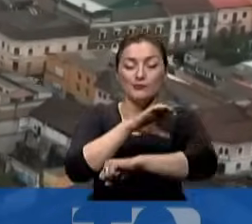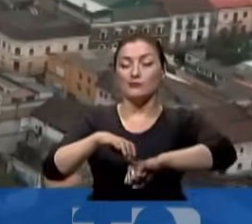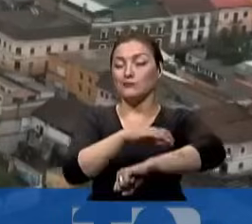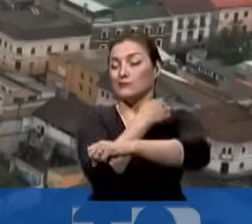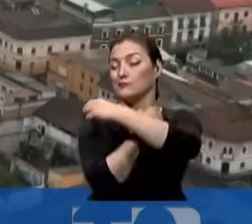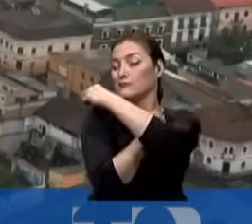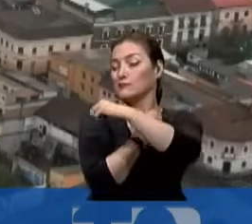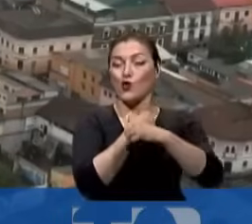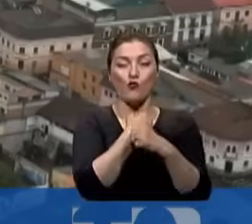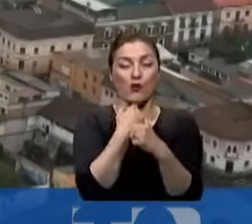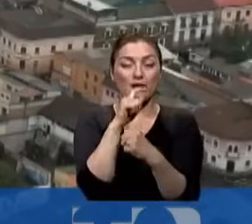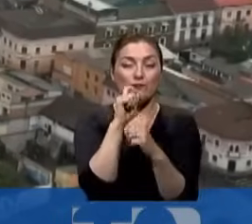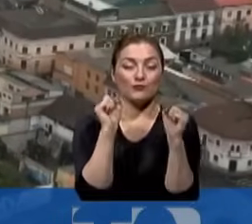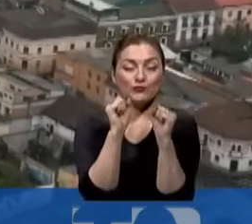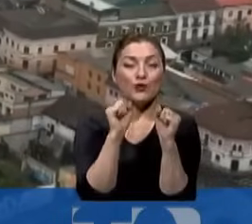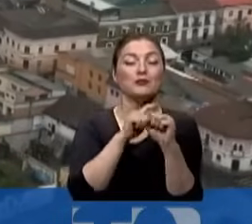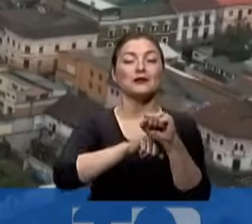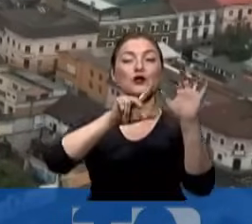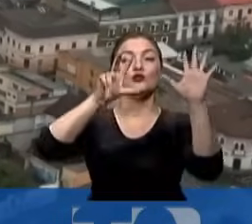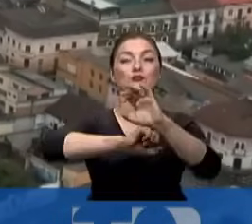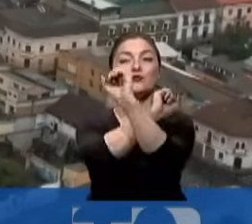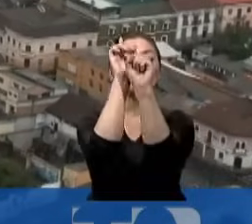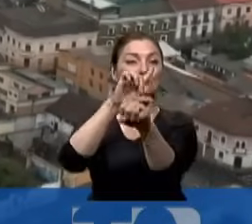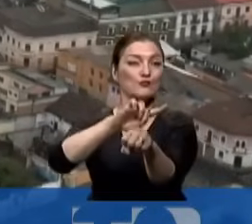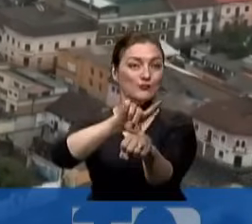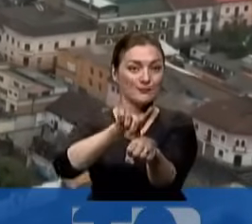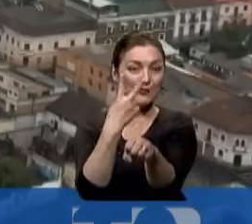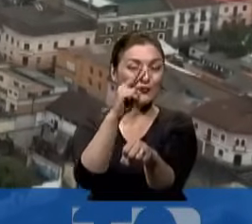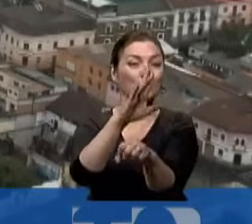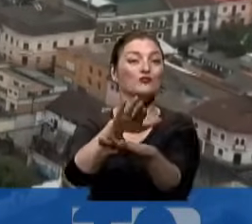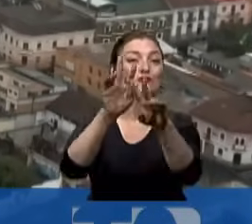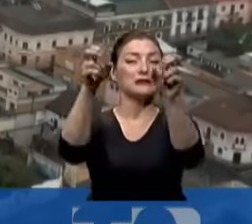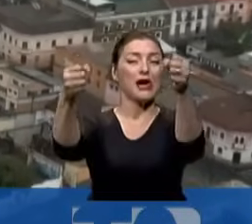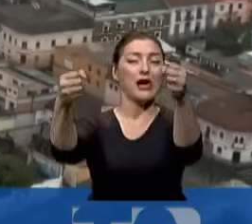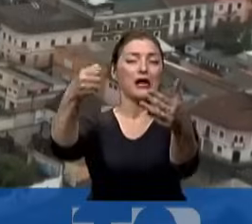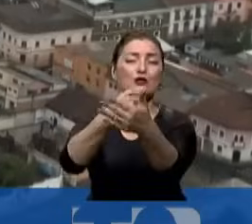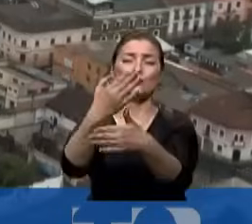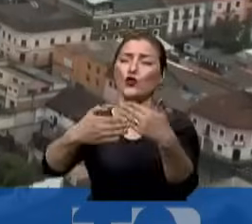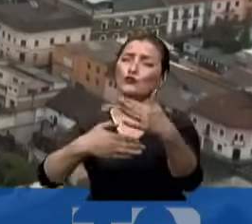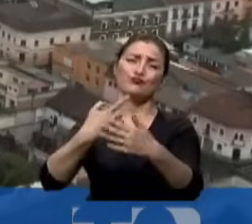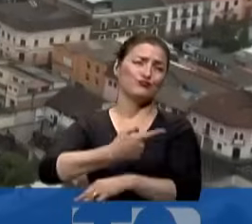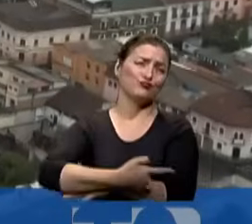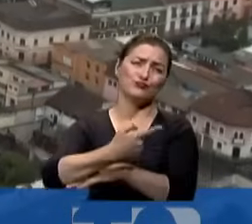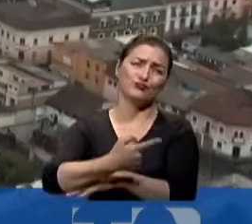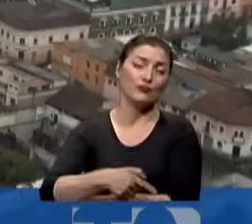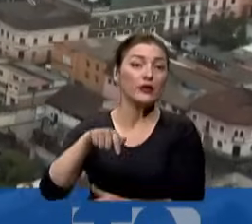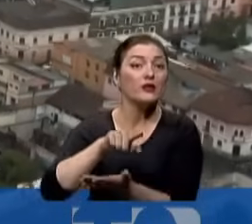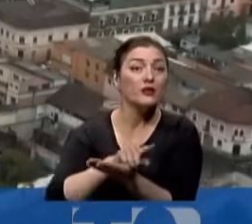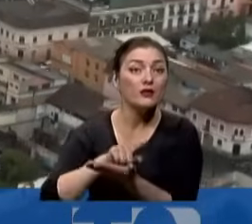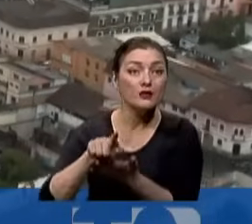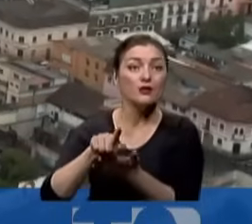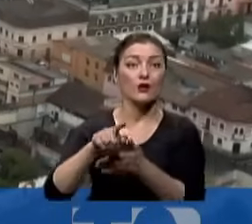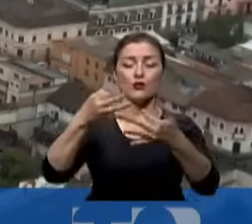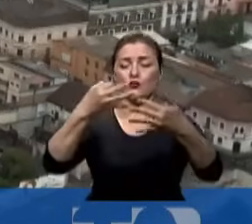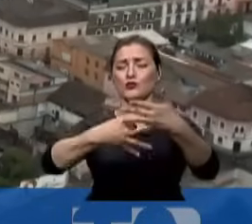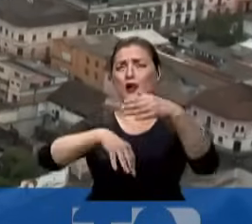de la mañana, ya con un minuto. Como usted puede ver, insistimos en el tema de los accidentes de tránsito. A diario se registran y esta semana, donde se han